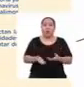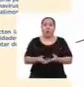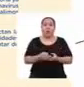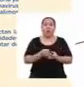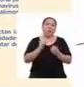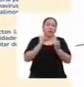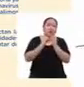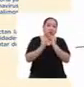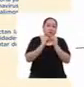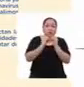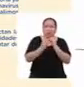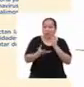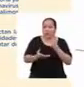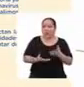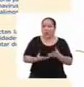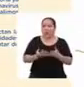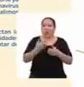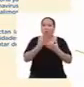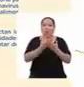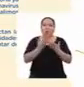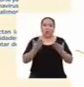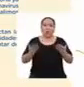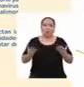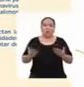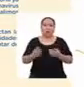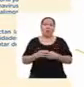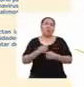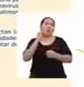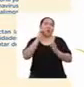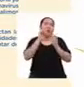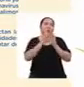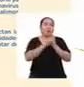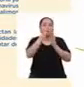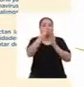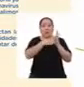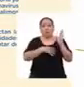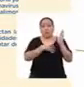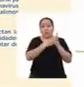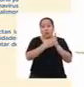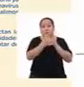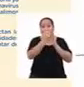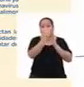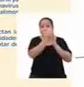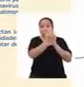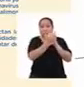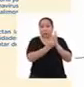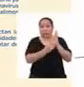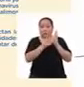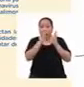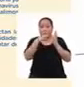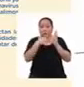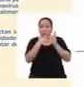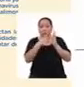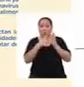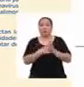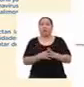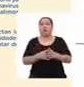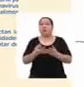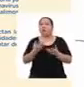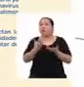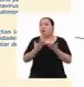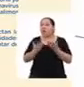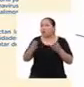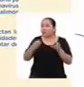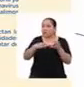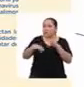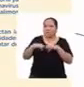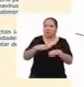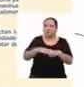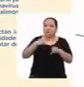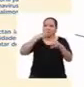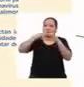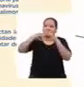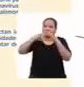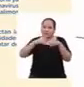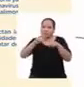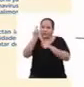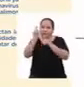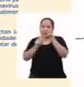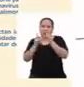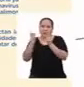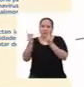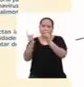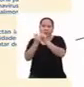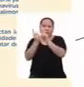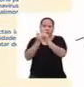salud emocional, como organizar los horarios, hacer una lista de actividades para realizar, conversar con las personas con